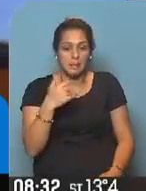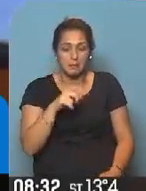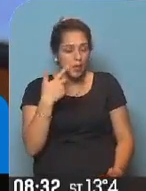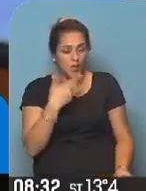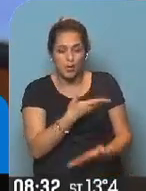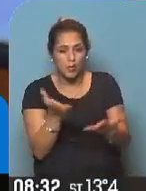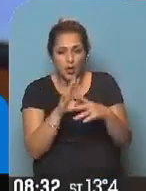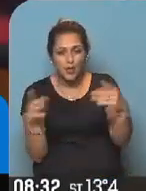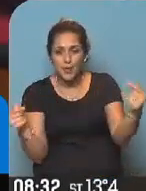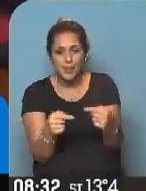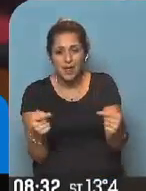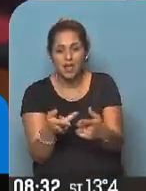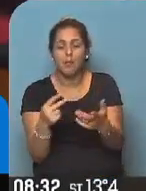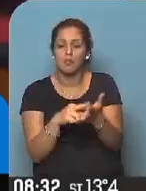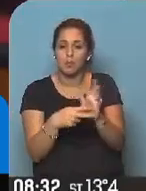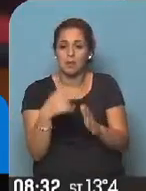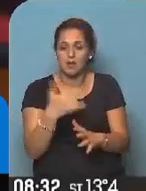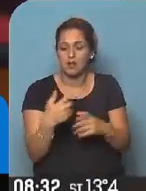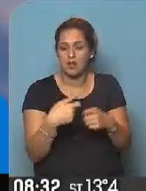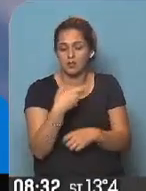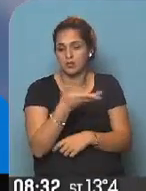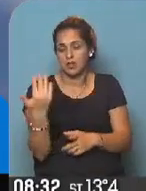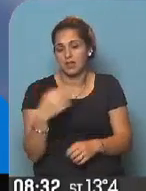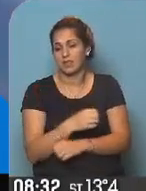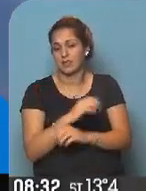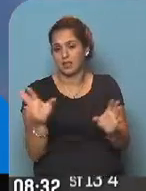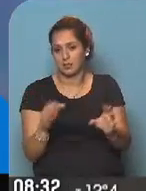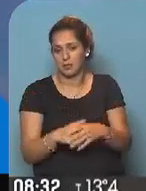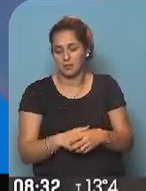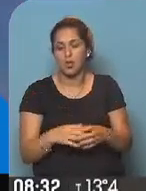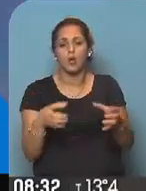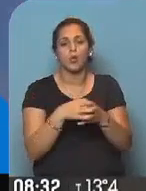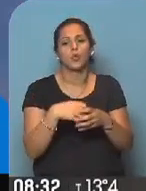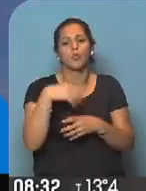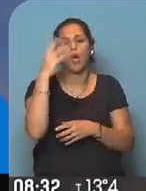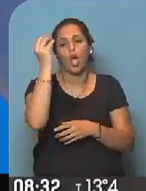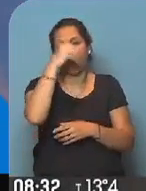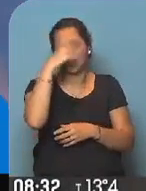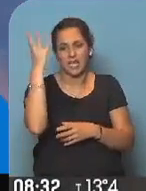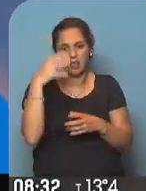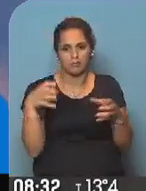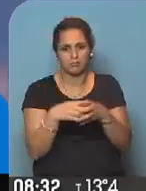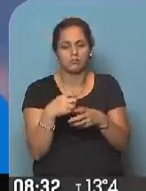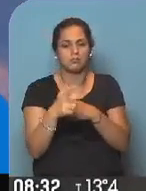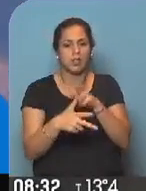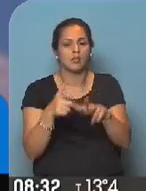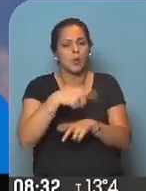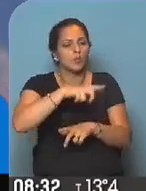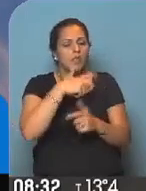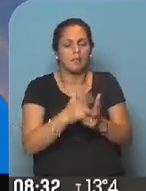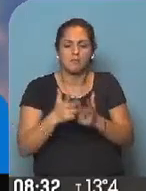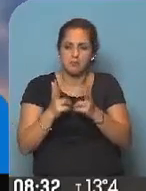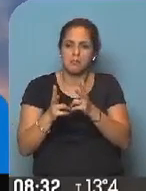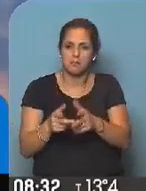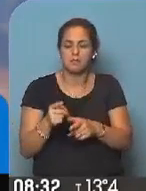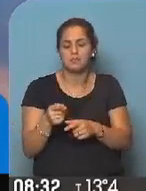por el nivel de conflicto y de tensión social que va a ganar es muy grande ahora qué dice el oficialismo cuando ustedes le plantean esto más allá de los ministros porque